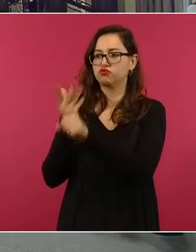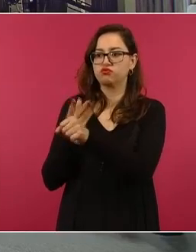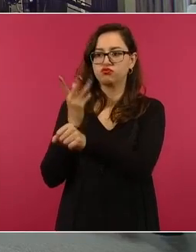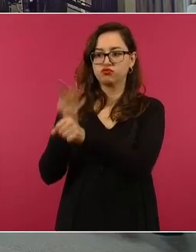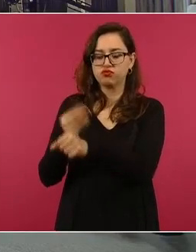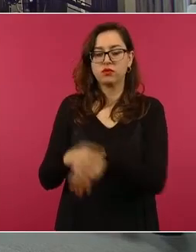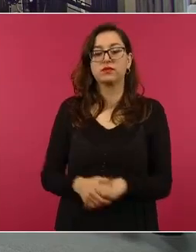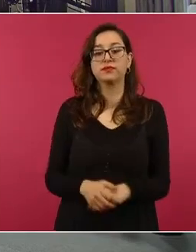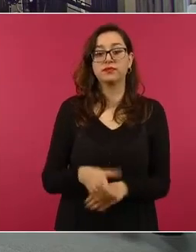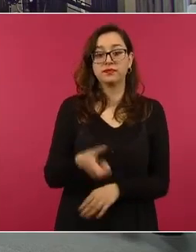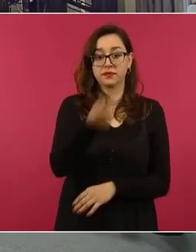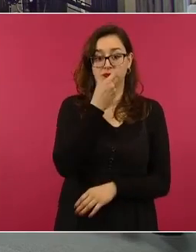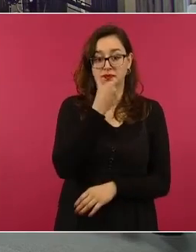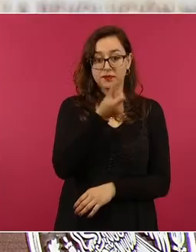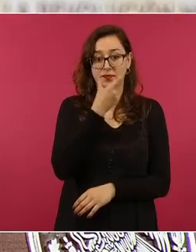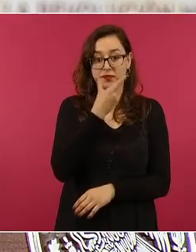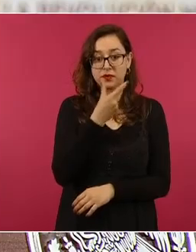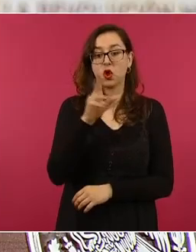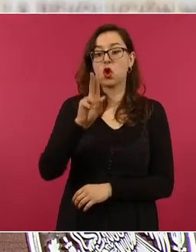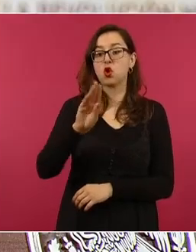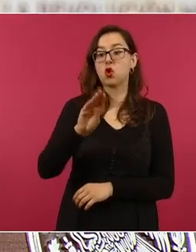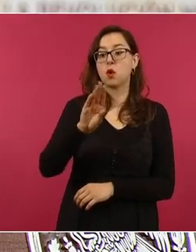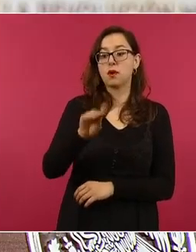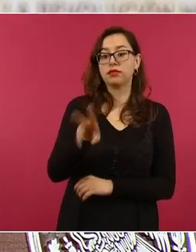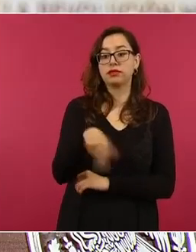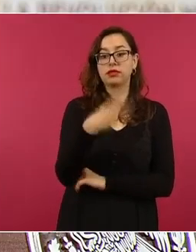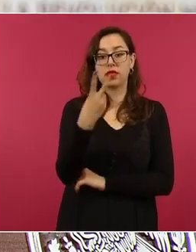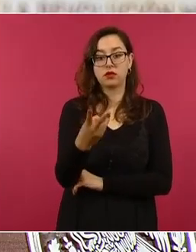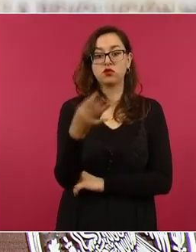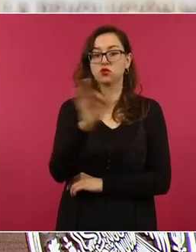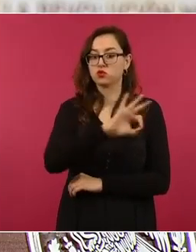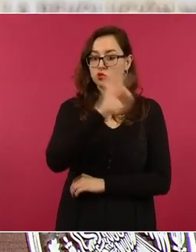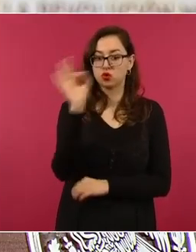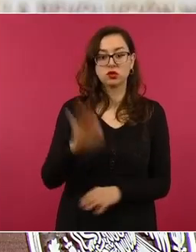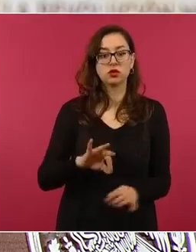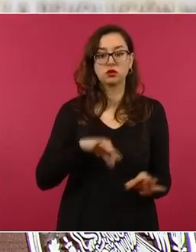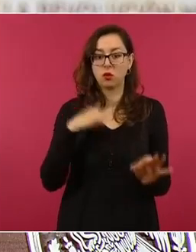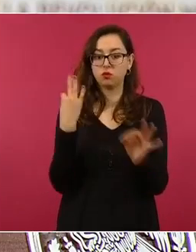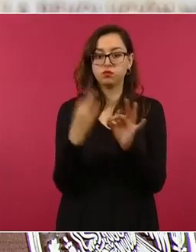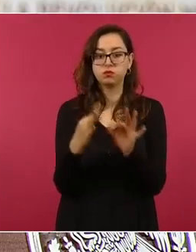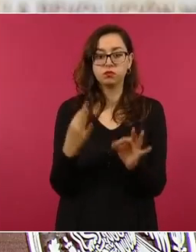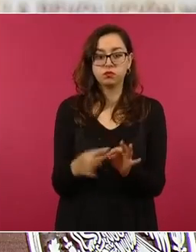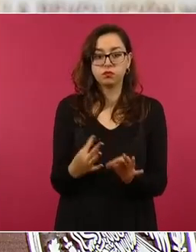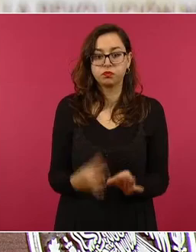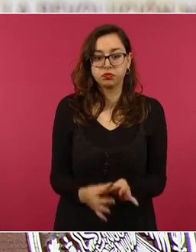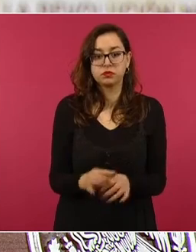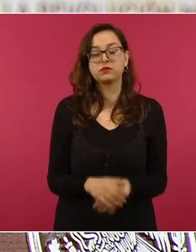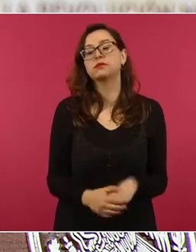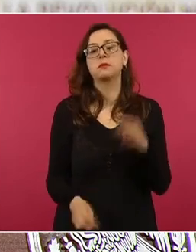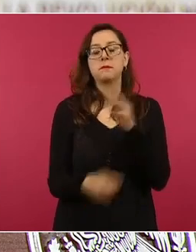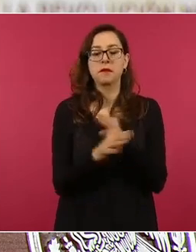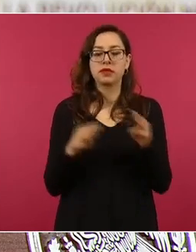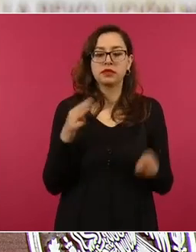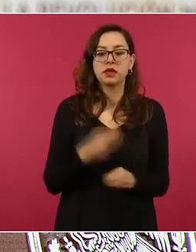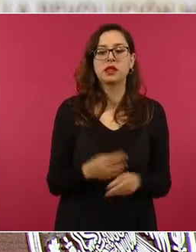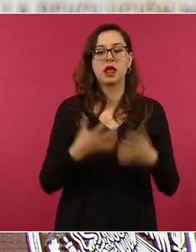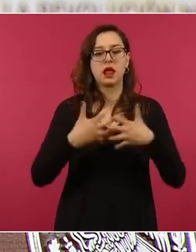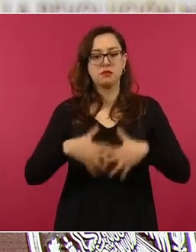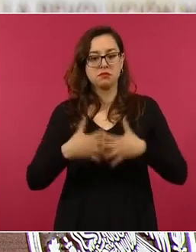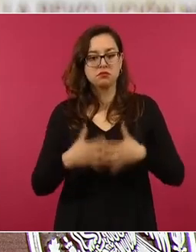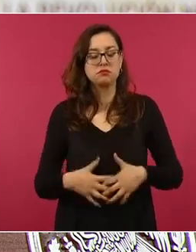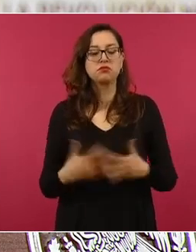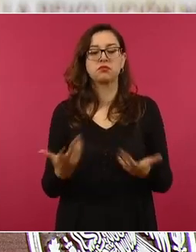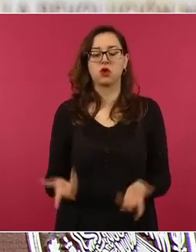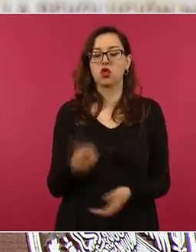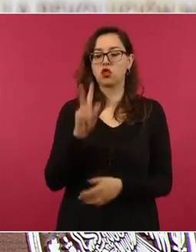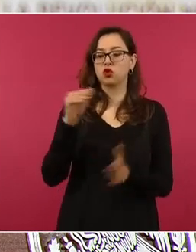por encima del 92% de recetas surtidas completas y en cuanto a equipamiento, en el proceso de adquisición de